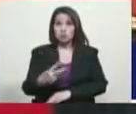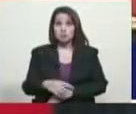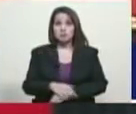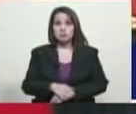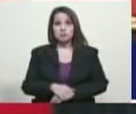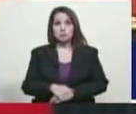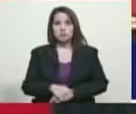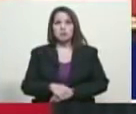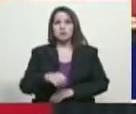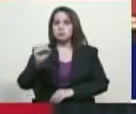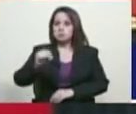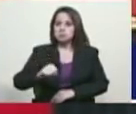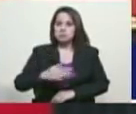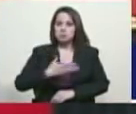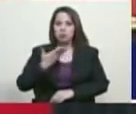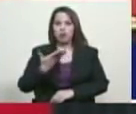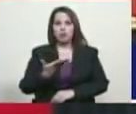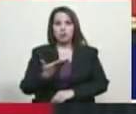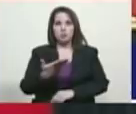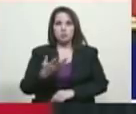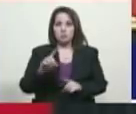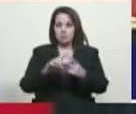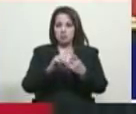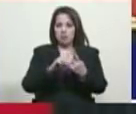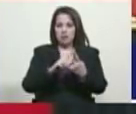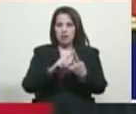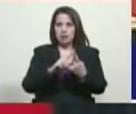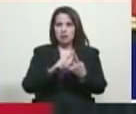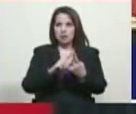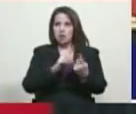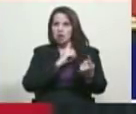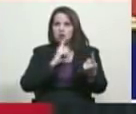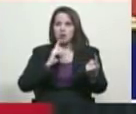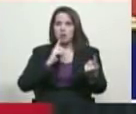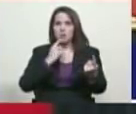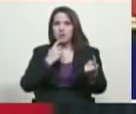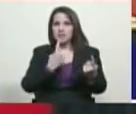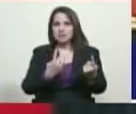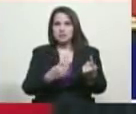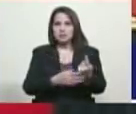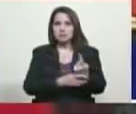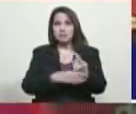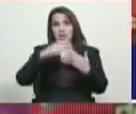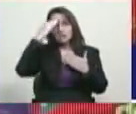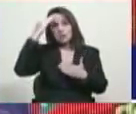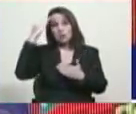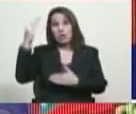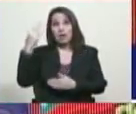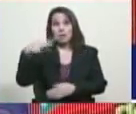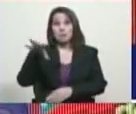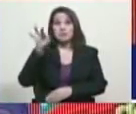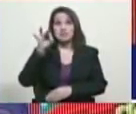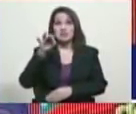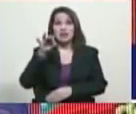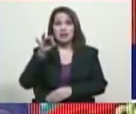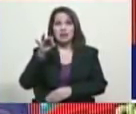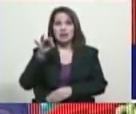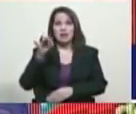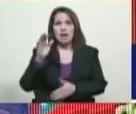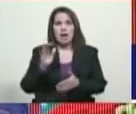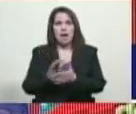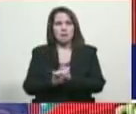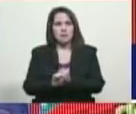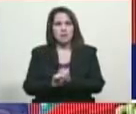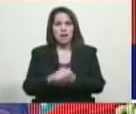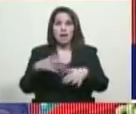Yo sí puedo, era la primera, ¿verdad? Quiero saludar de manera muy especial a la compañera